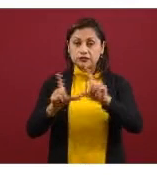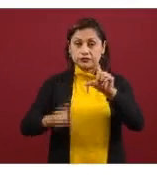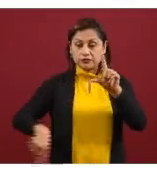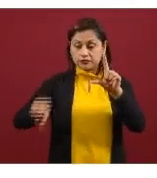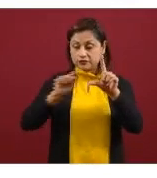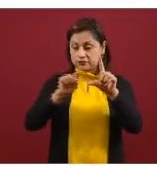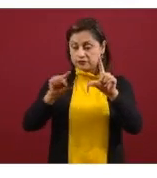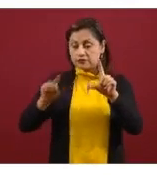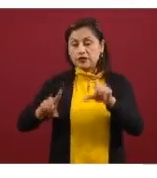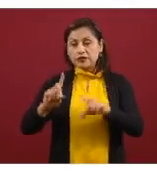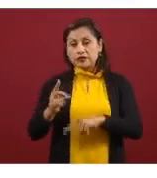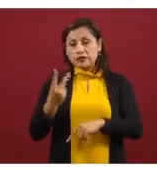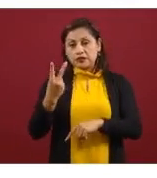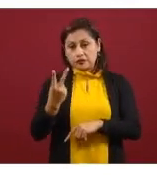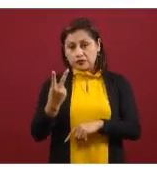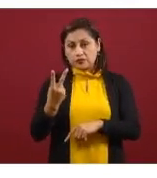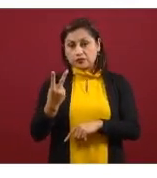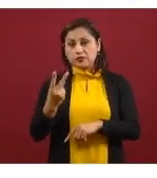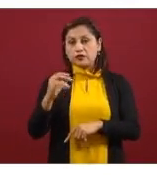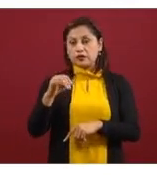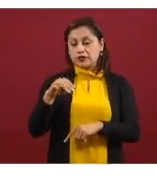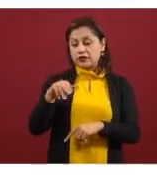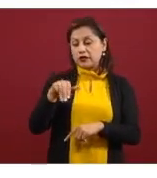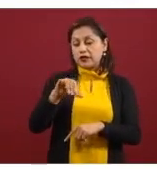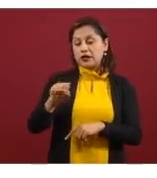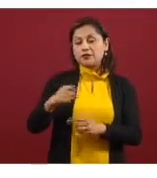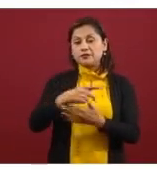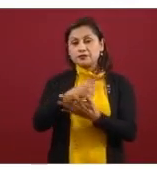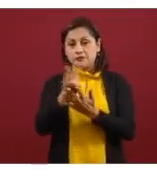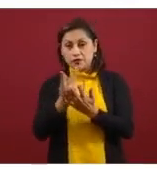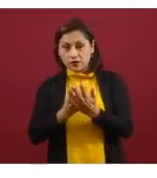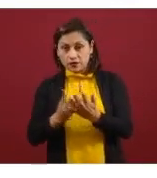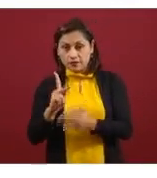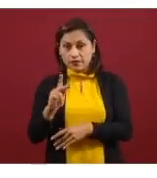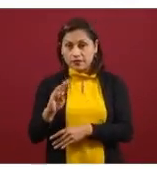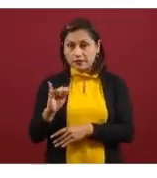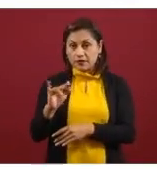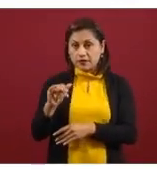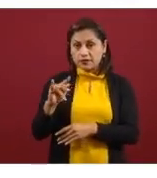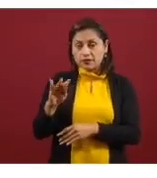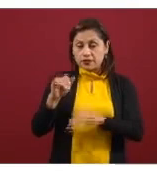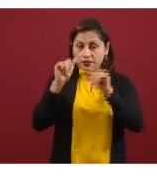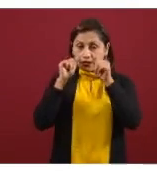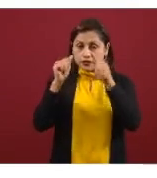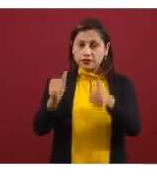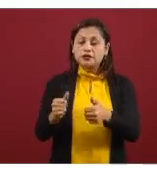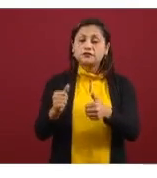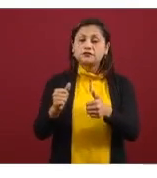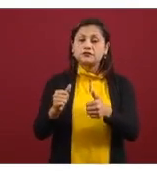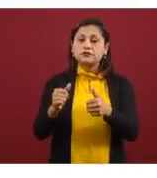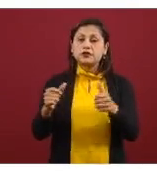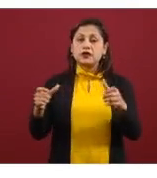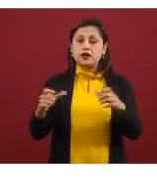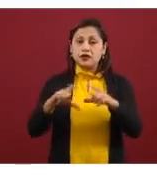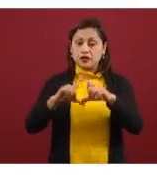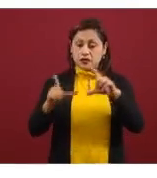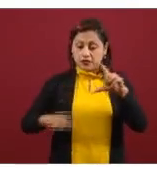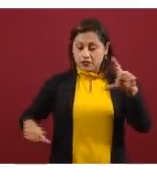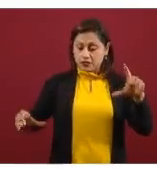entidades federativas y el IMSS-Bienestar atienden el 55% de la población